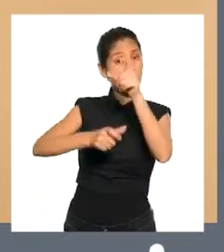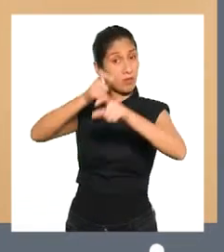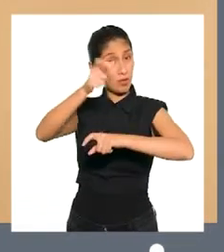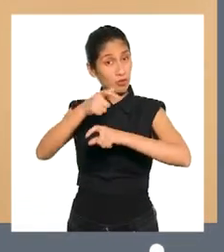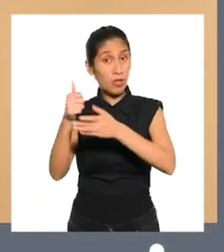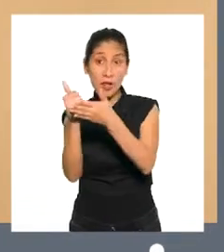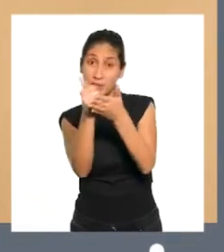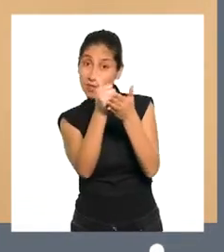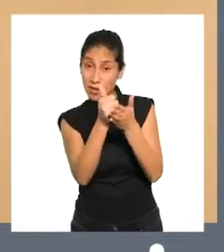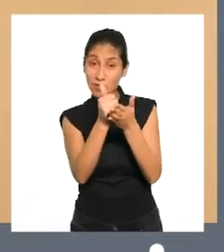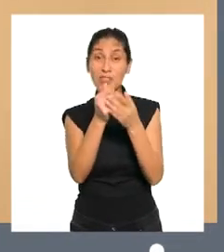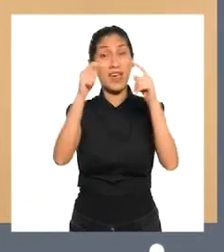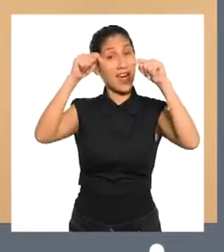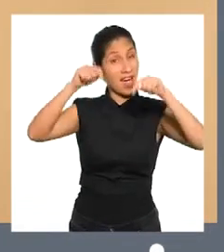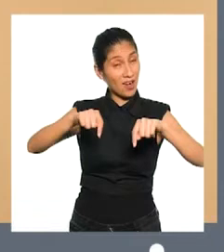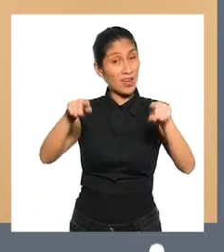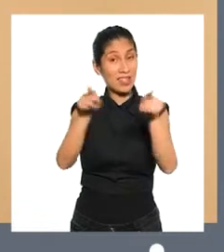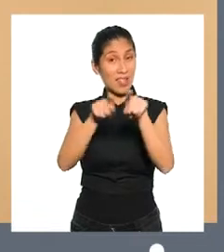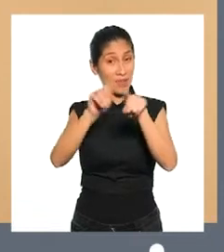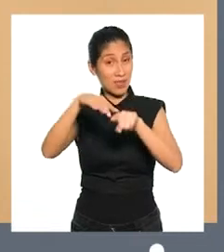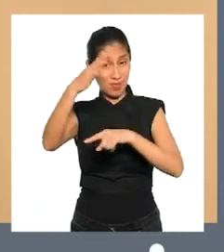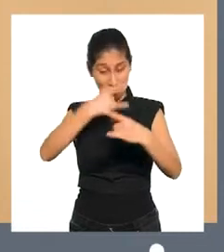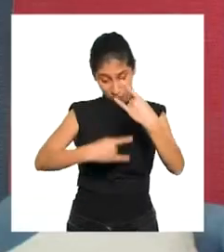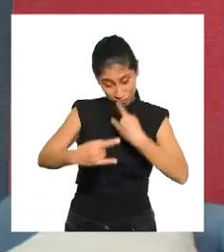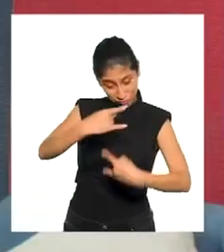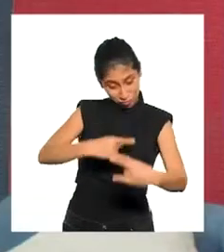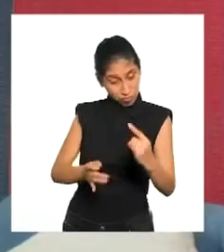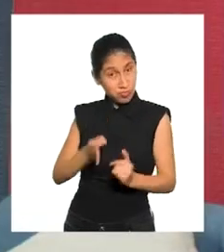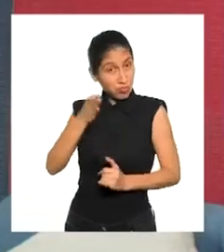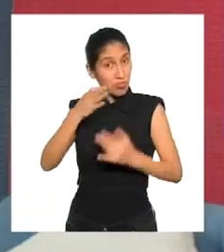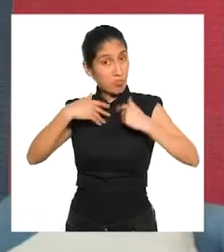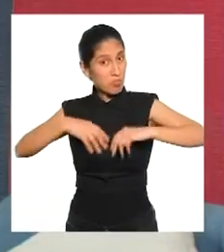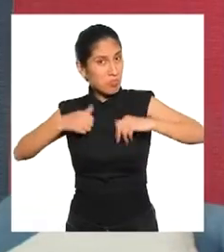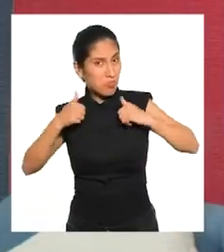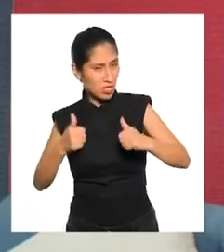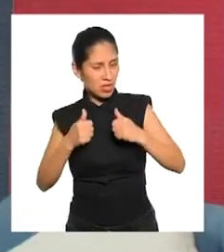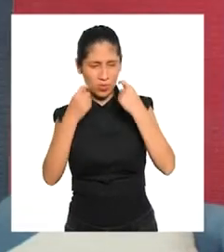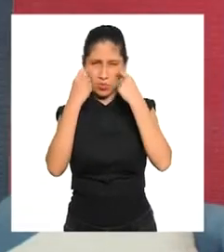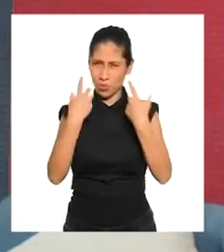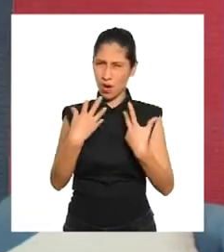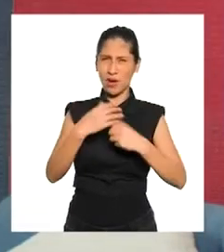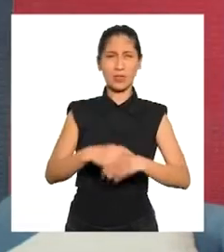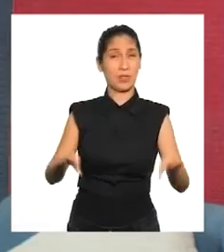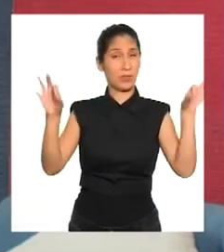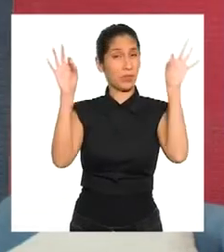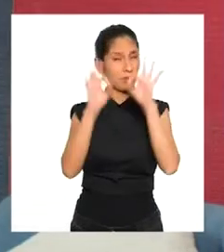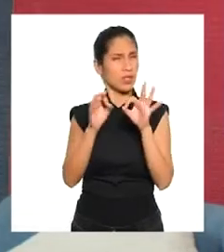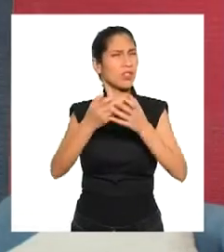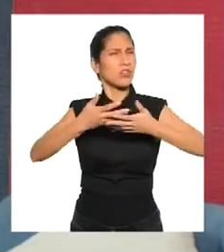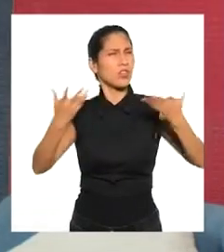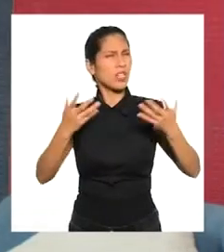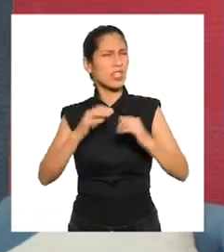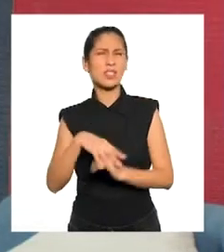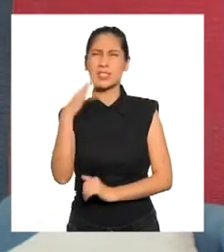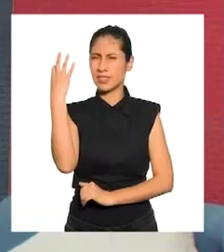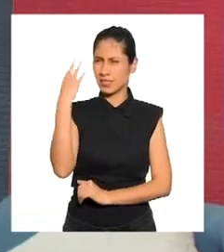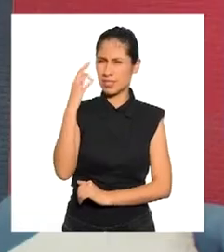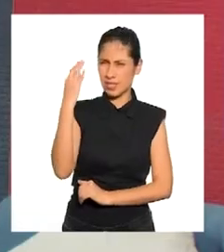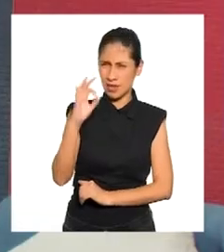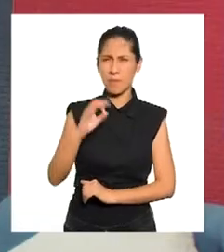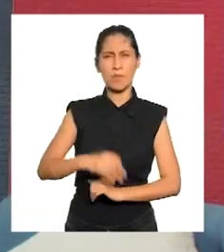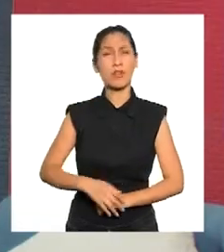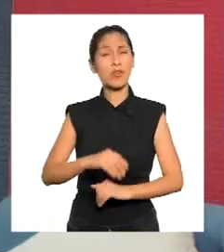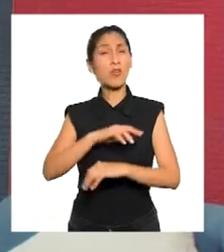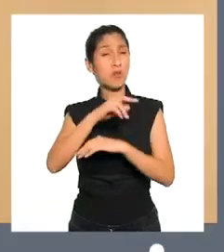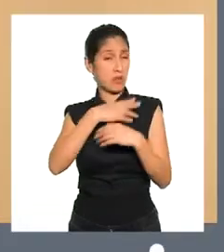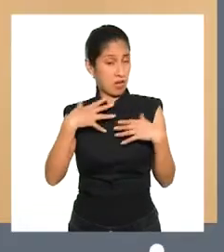en el presente y también sus futuras generaciones. ¡Guau! ¡Qué interesante, profesor! Eso quiere decir que siempre se puede hacer algo por